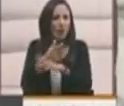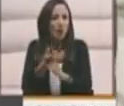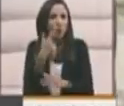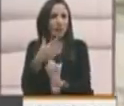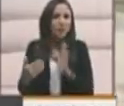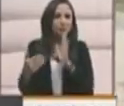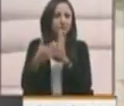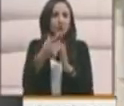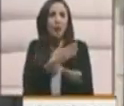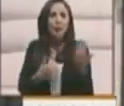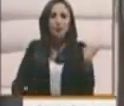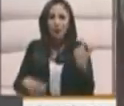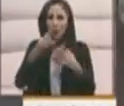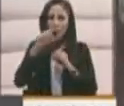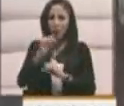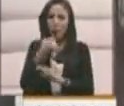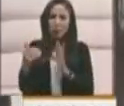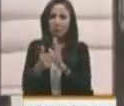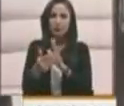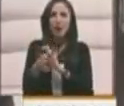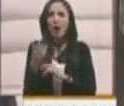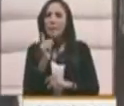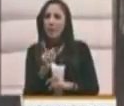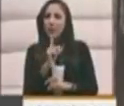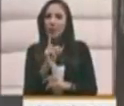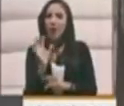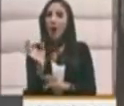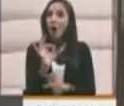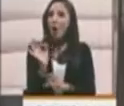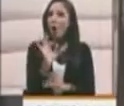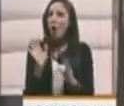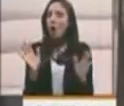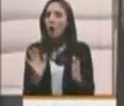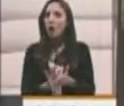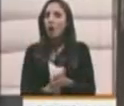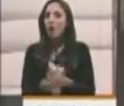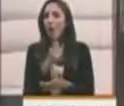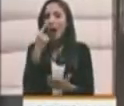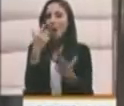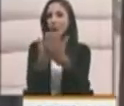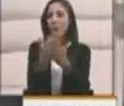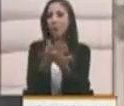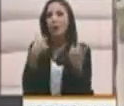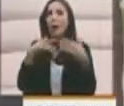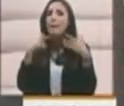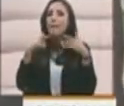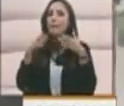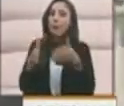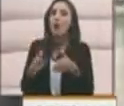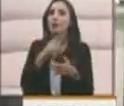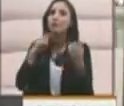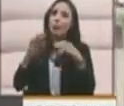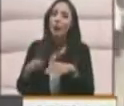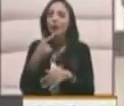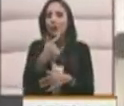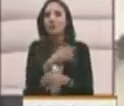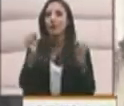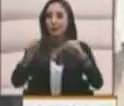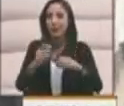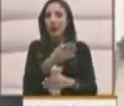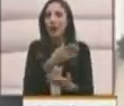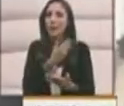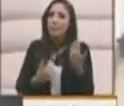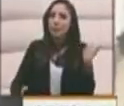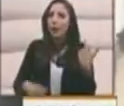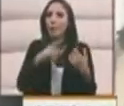de asesinato al presidente Nicolás Maduro, o es que ustedes están esperando es verlo en un ataúd para decir que sí fue verdad el intento de asesinato?